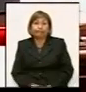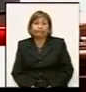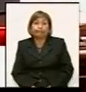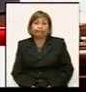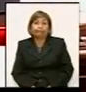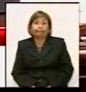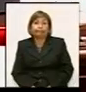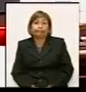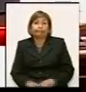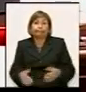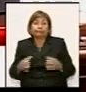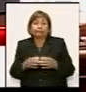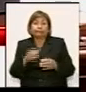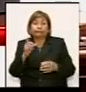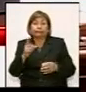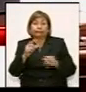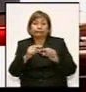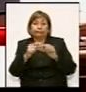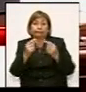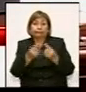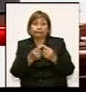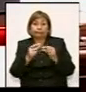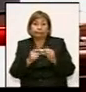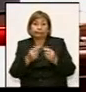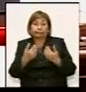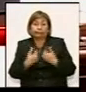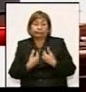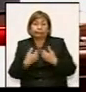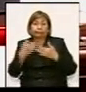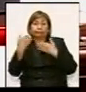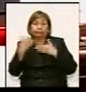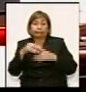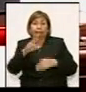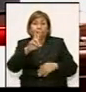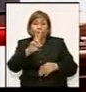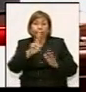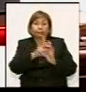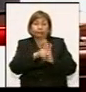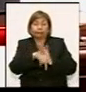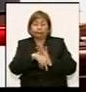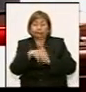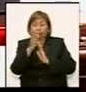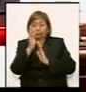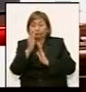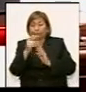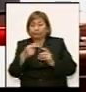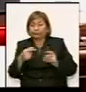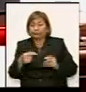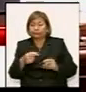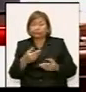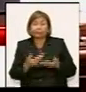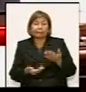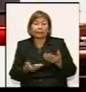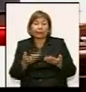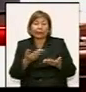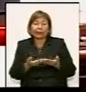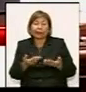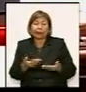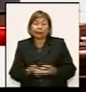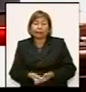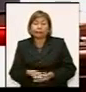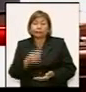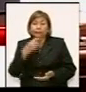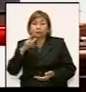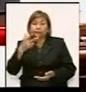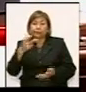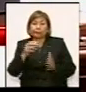por unanimidad, cada grupo parlamentario tendrá un máximo de 2 minutos para que exponga su posición, en aplicación de lo dispuesto en el